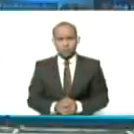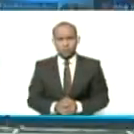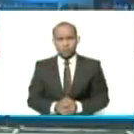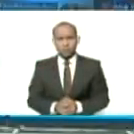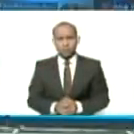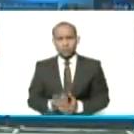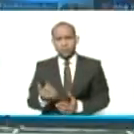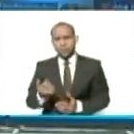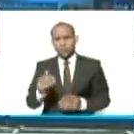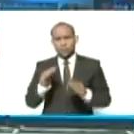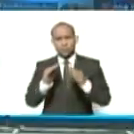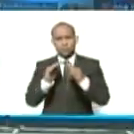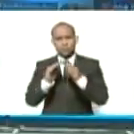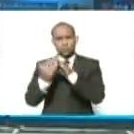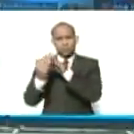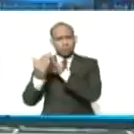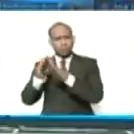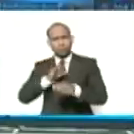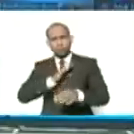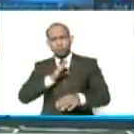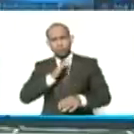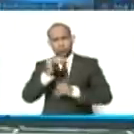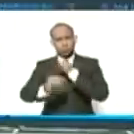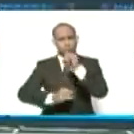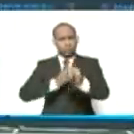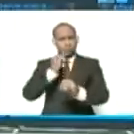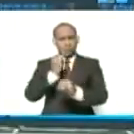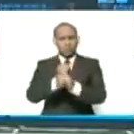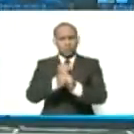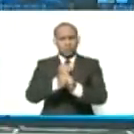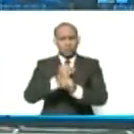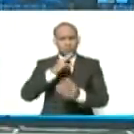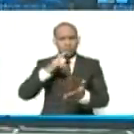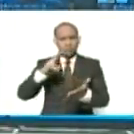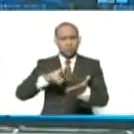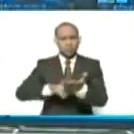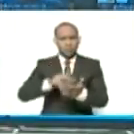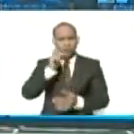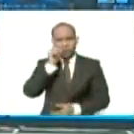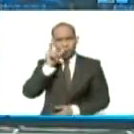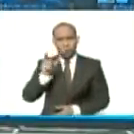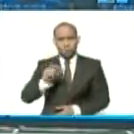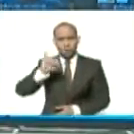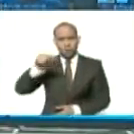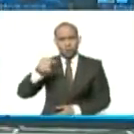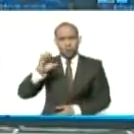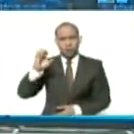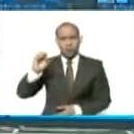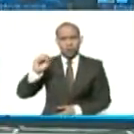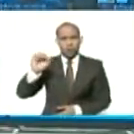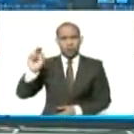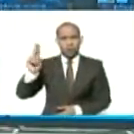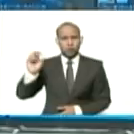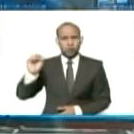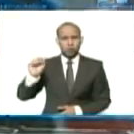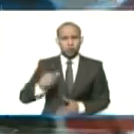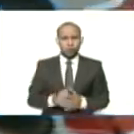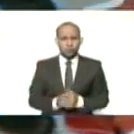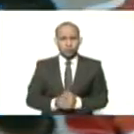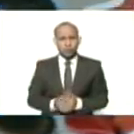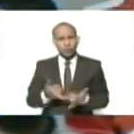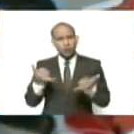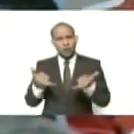del comunismo verdadero internacional. Jesús Faría. Ahora, fíjense